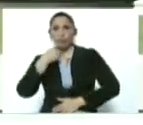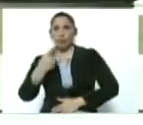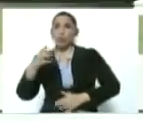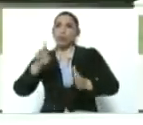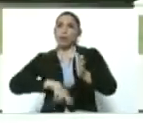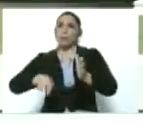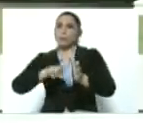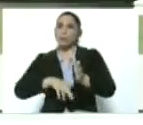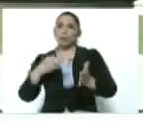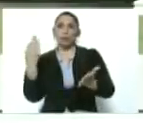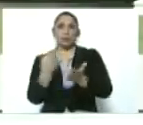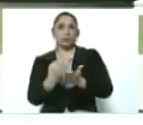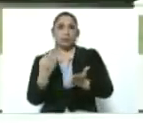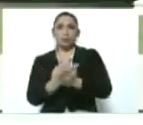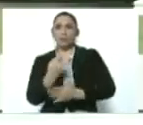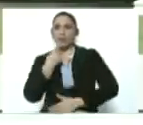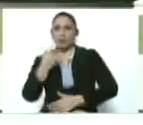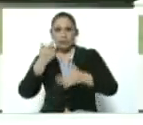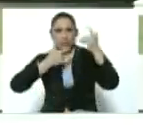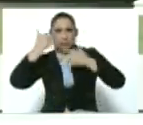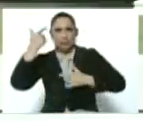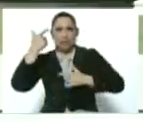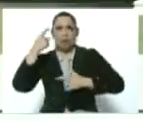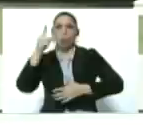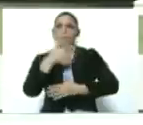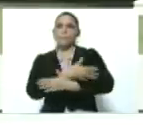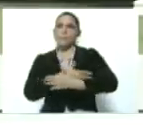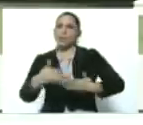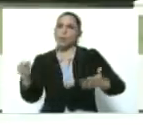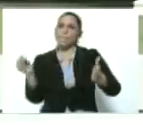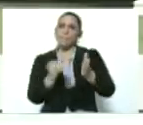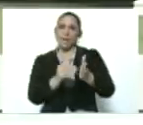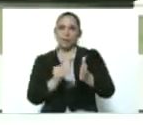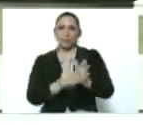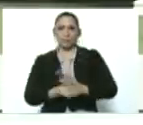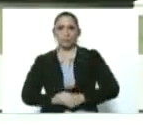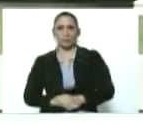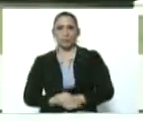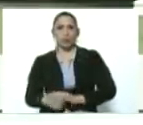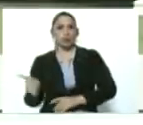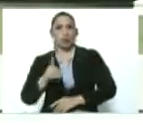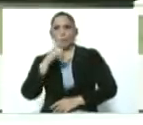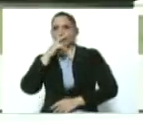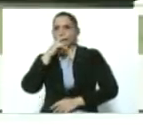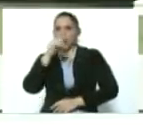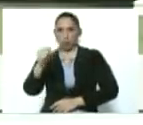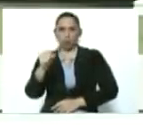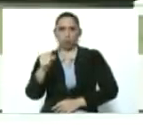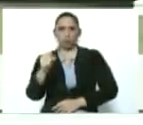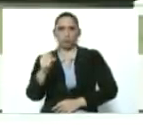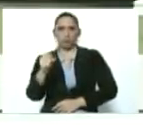como lo dijo el comandante chávez un millón de veces no es maduro aquí en venezuela